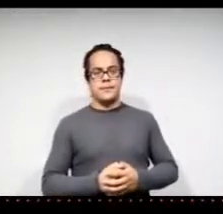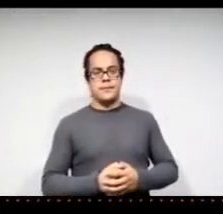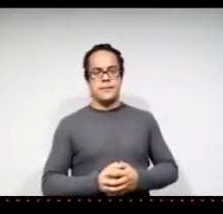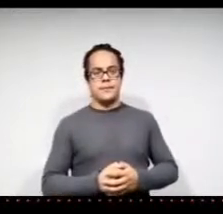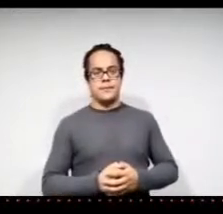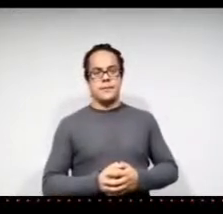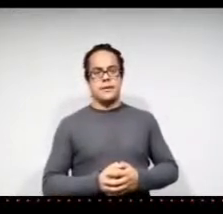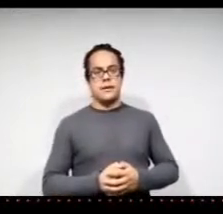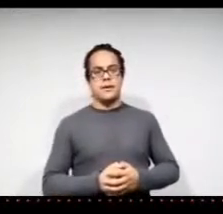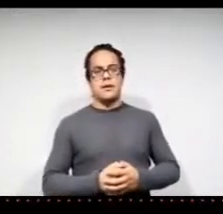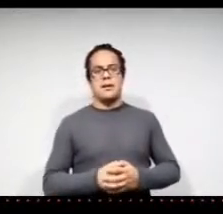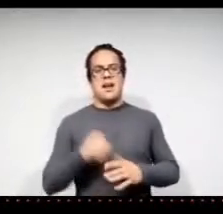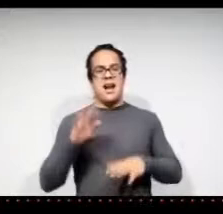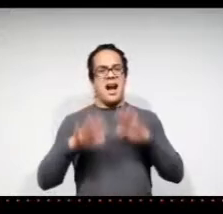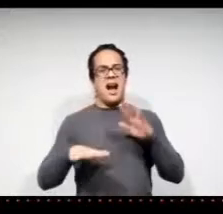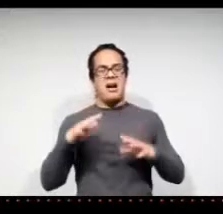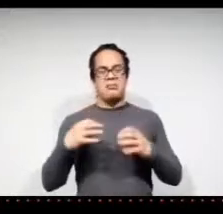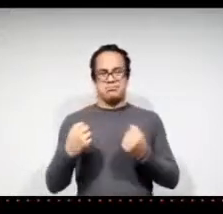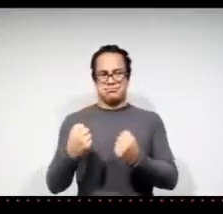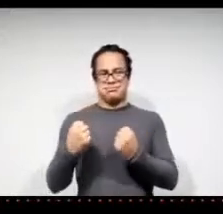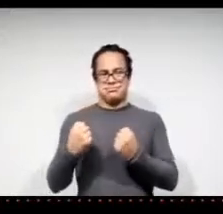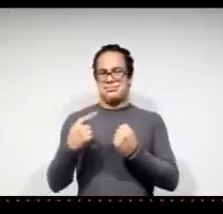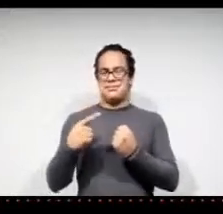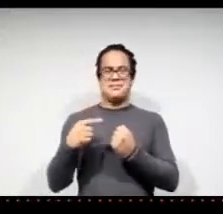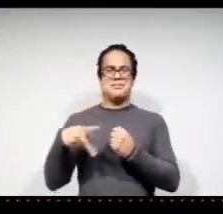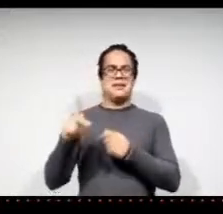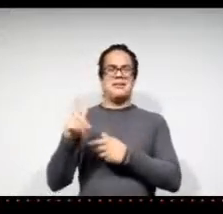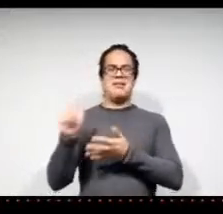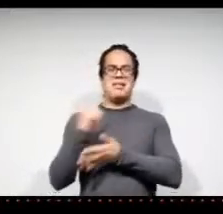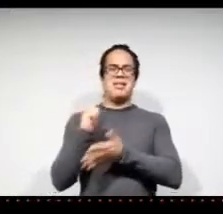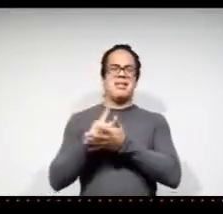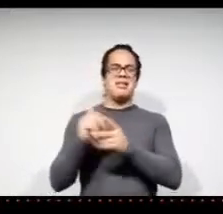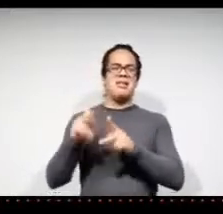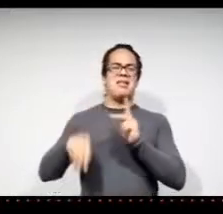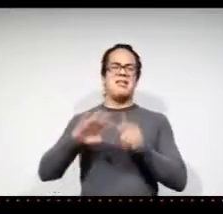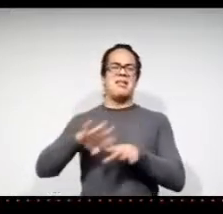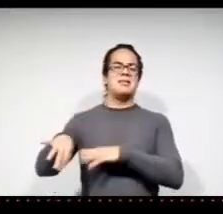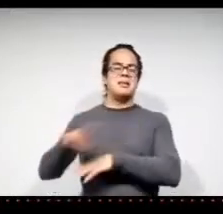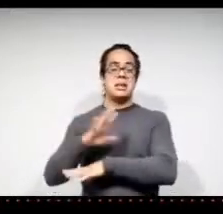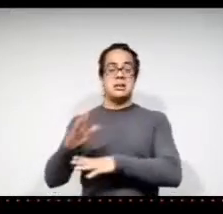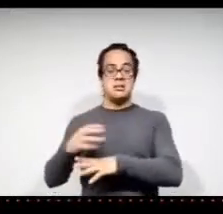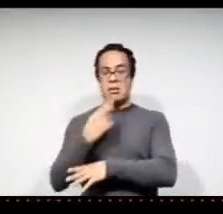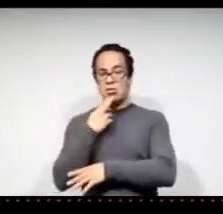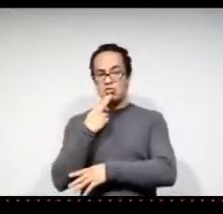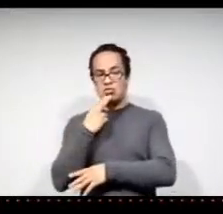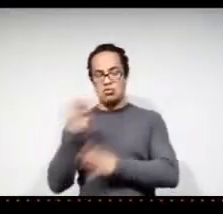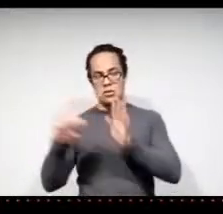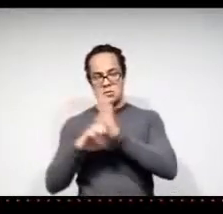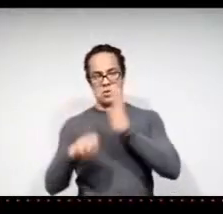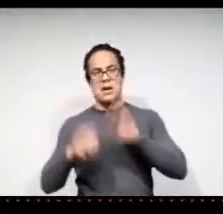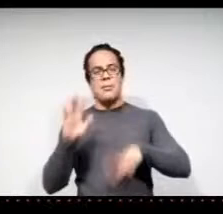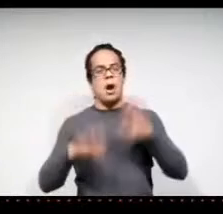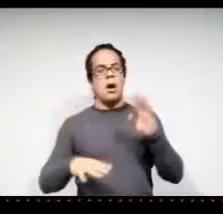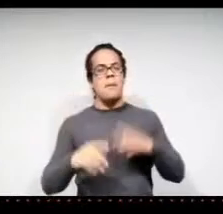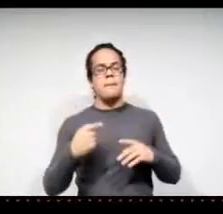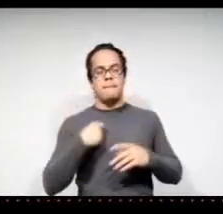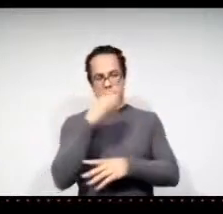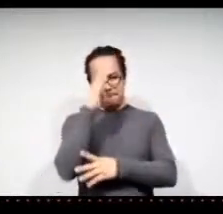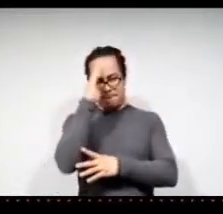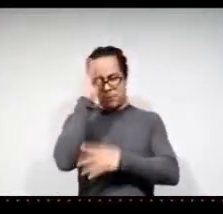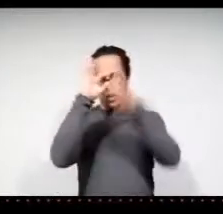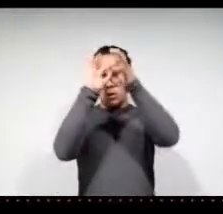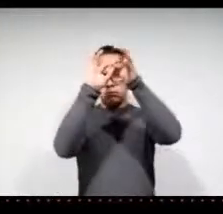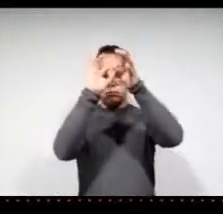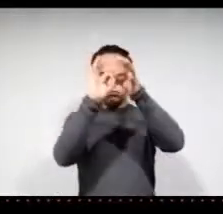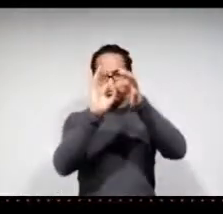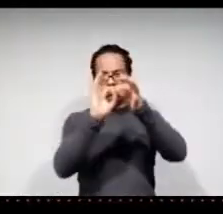legitimidad. Tenemos que dejar de lado estas cuestiones donde siempre hay que esperar verticalmente los